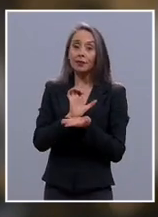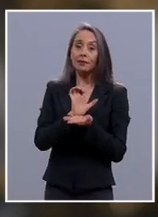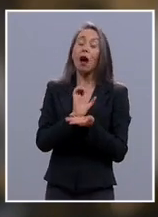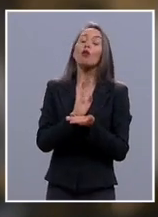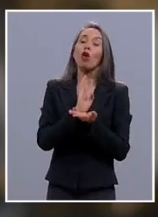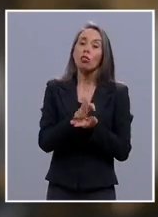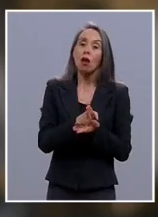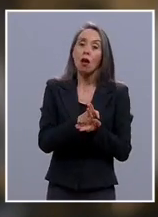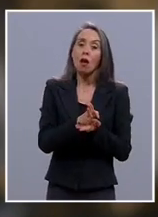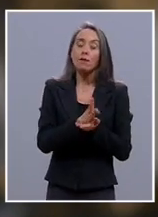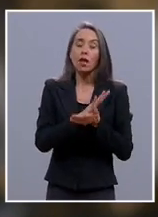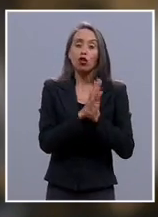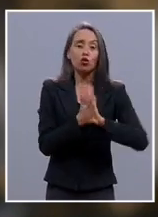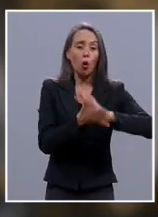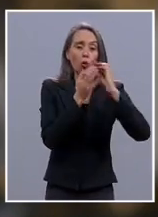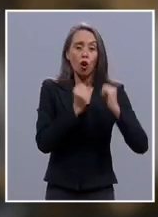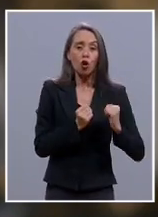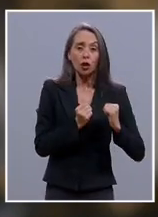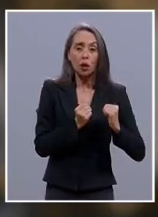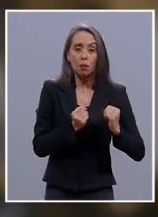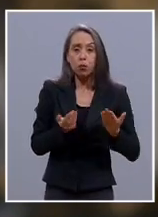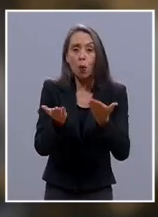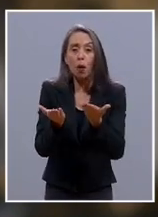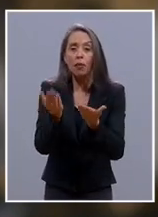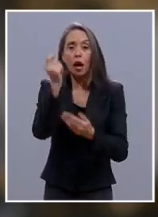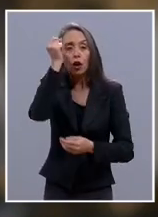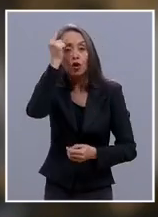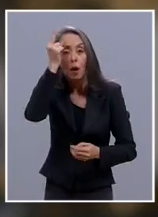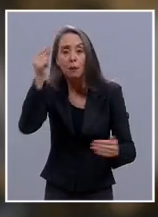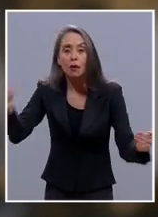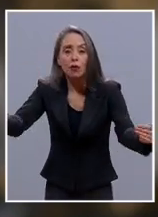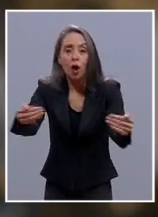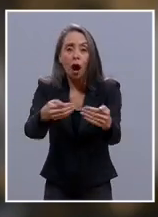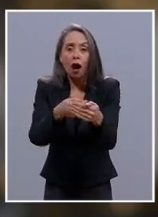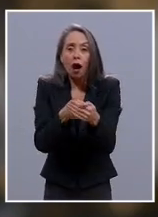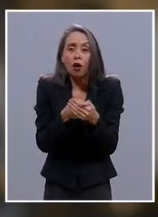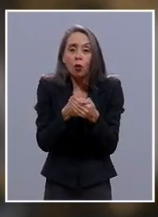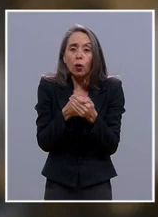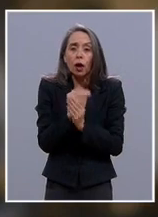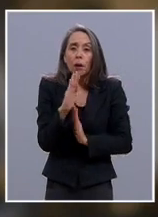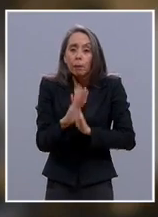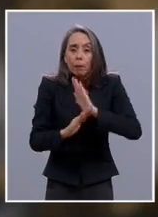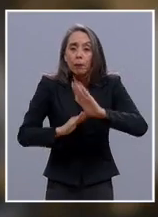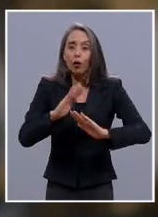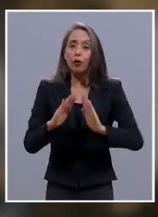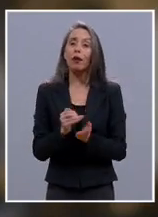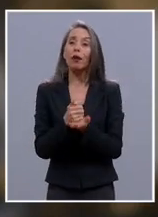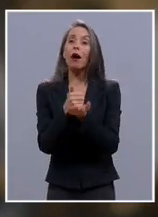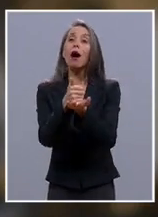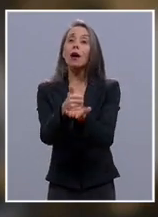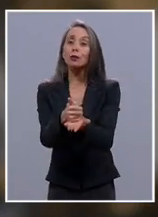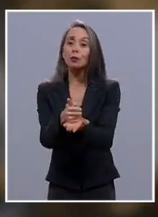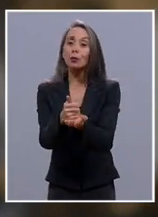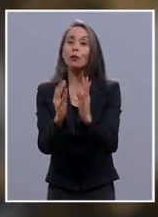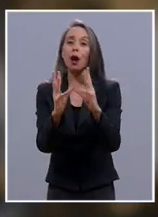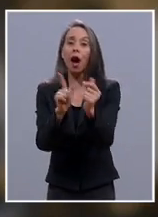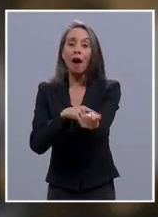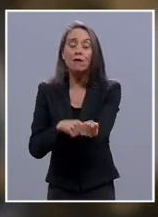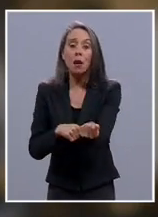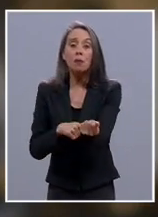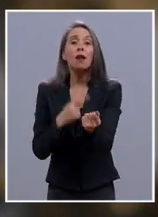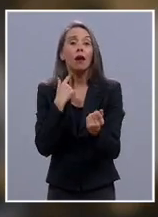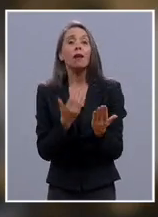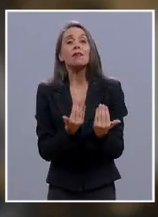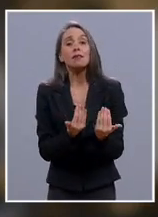desplegar todo su potencial de comprensión acogimiento protección y ayuda para las familias que lo